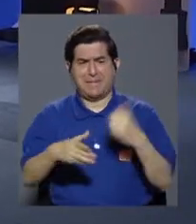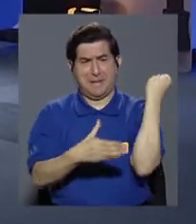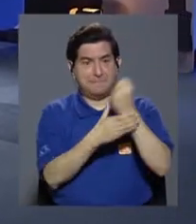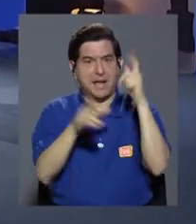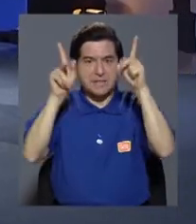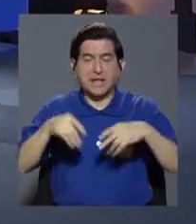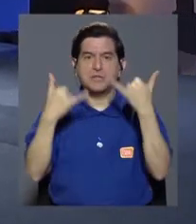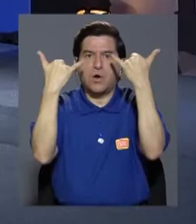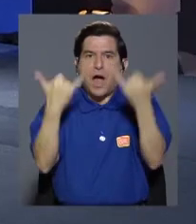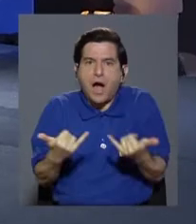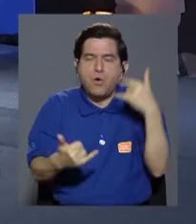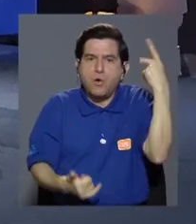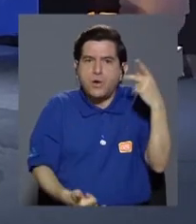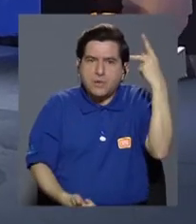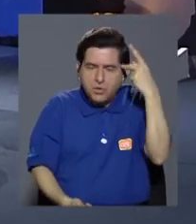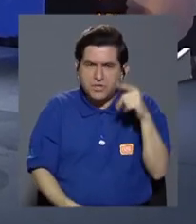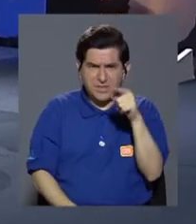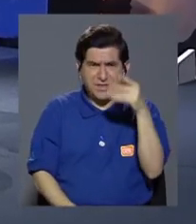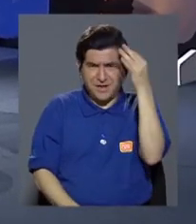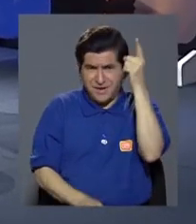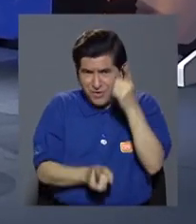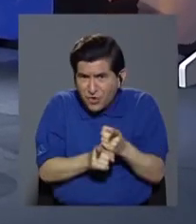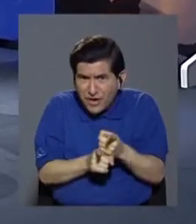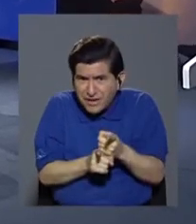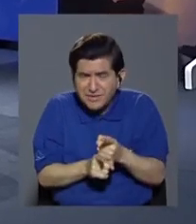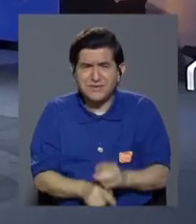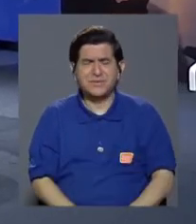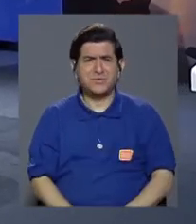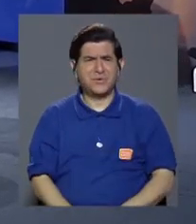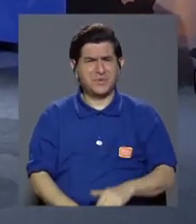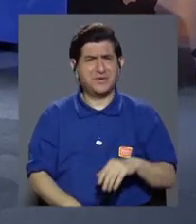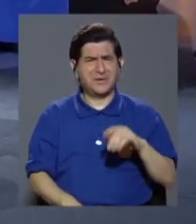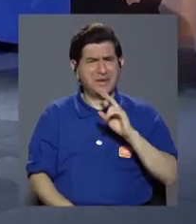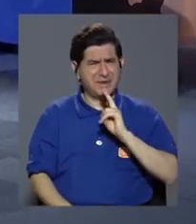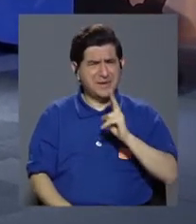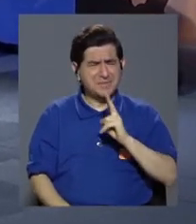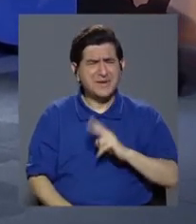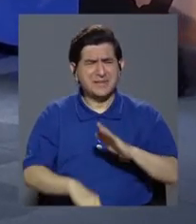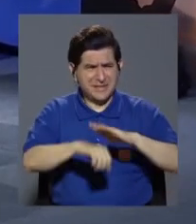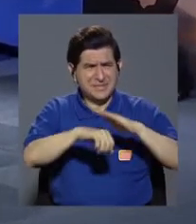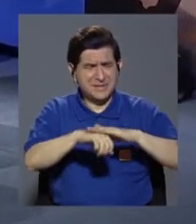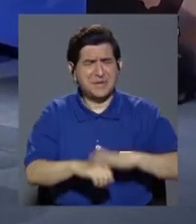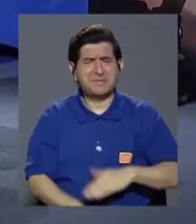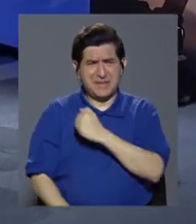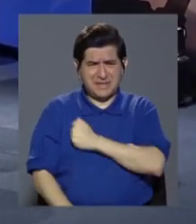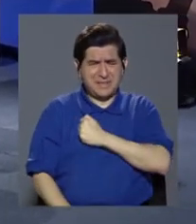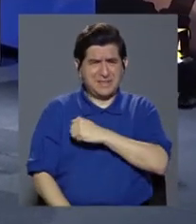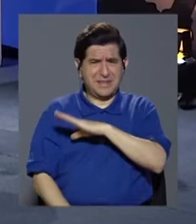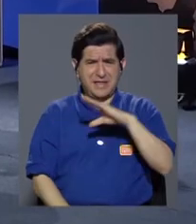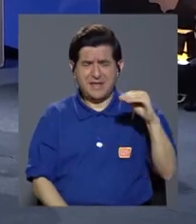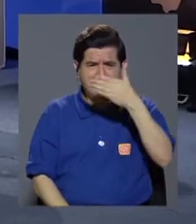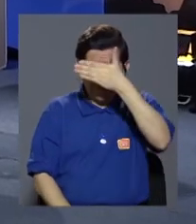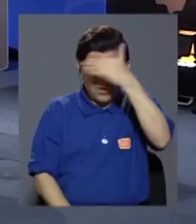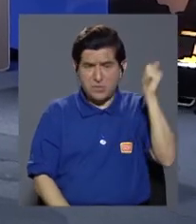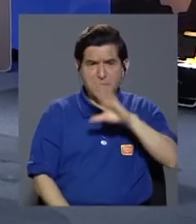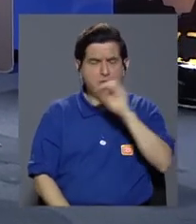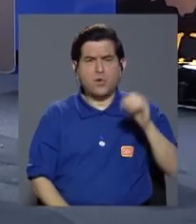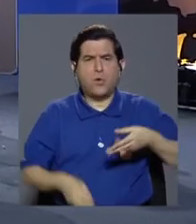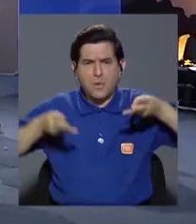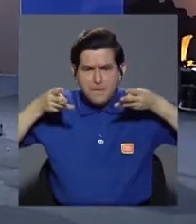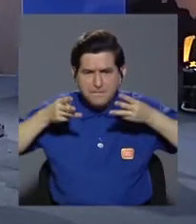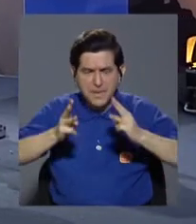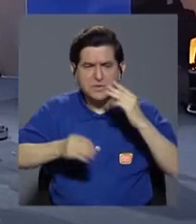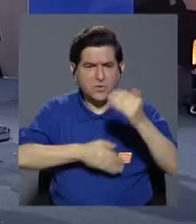mataban personas hoy están haciendo política se vale perdón y olvido verdaderamente o cómo funciona ese sistema metodológico de llevarlos al